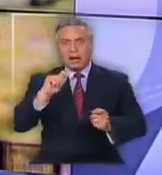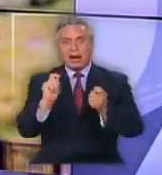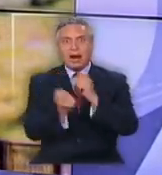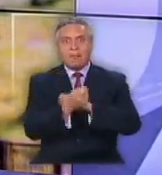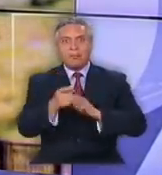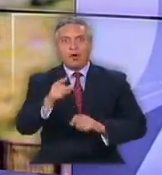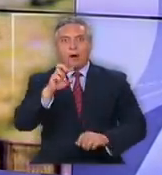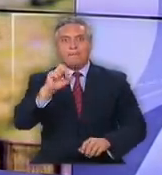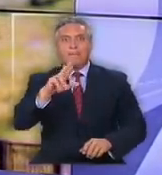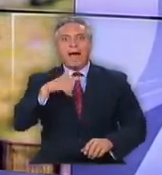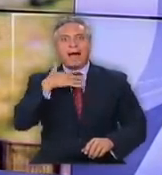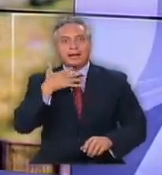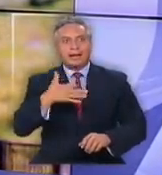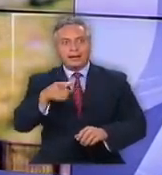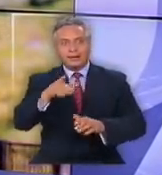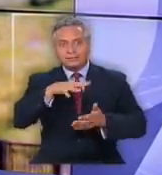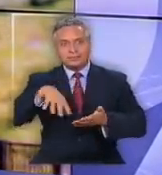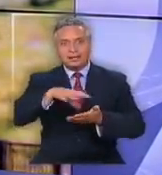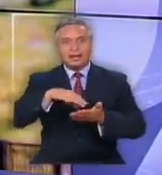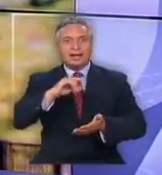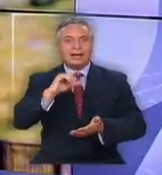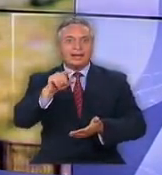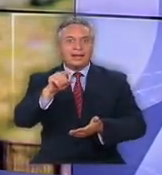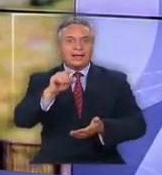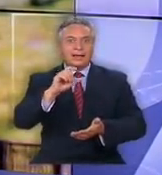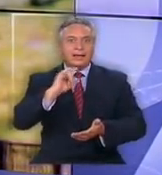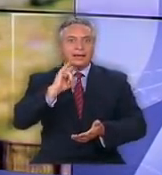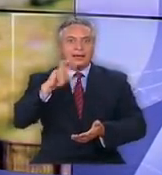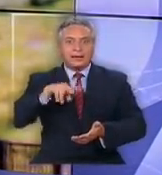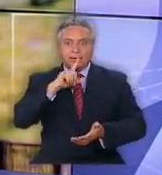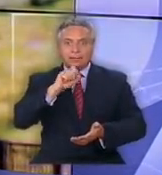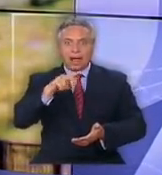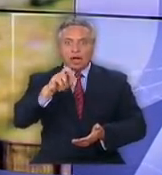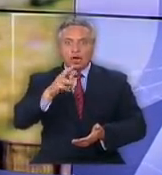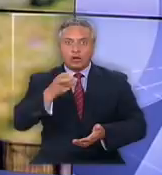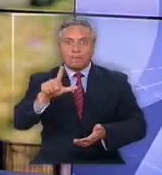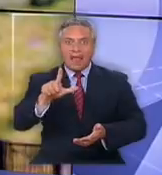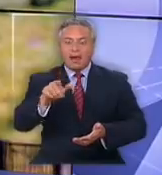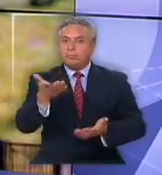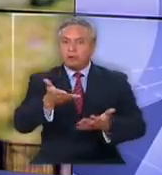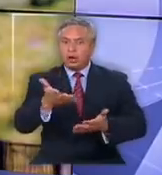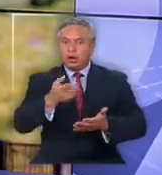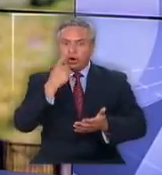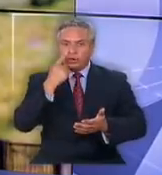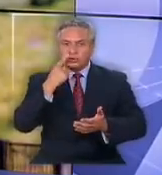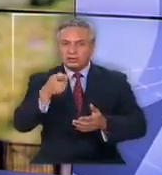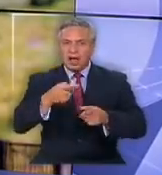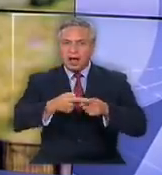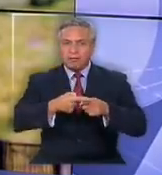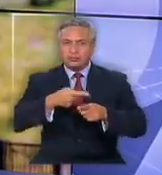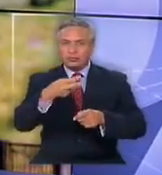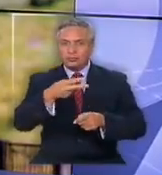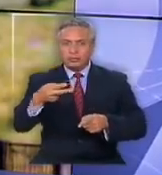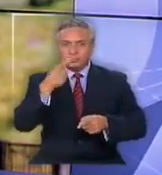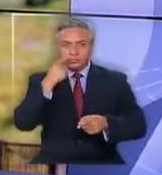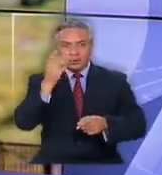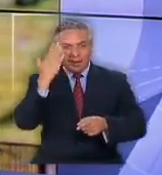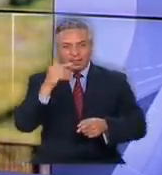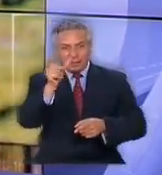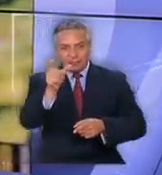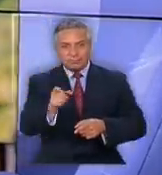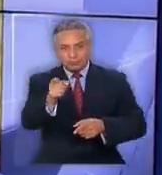Poblete, este parque fluvial emplazado en Quinta Normal, luego de las denuncias por abuso sexual conocidas contra el fallecido